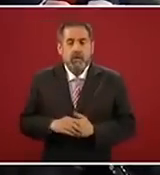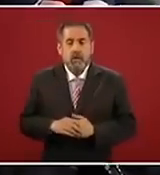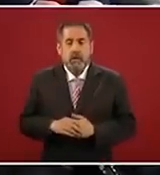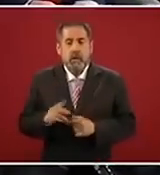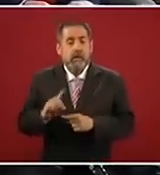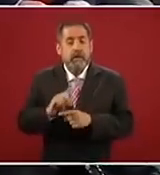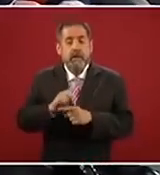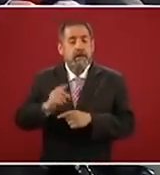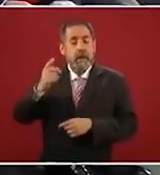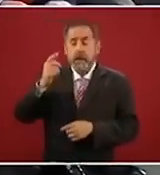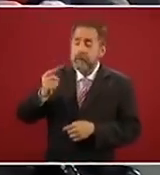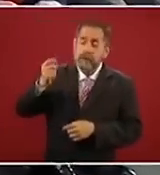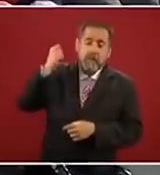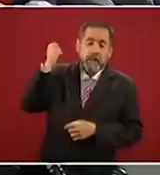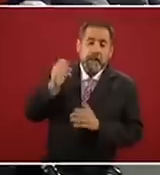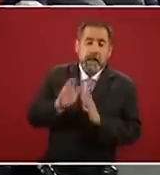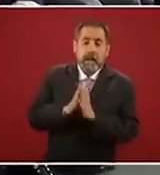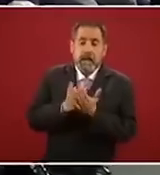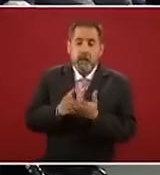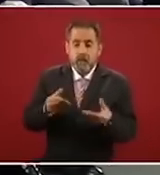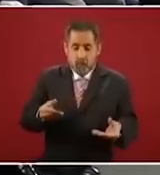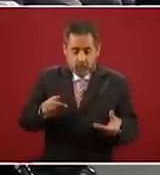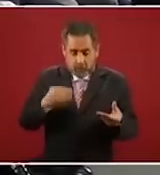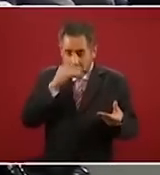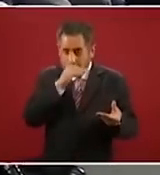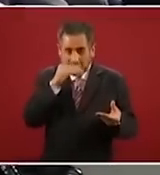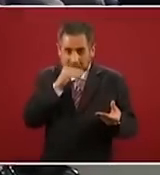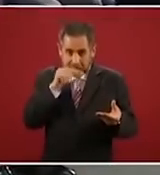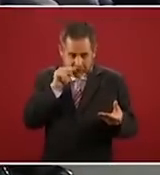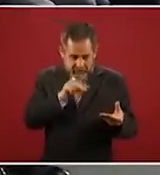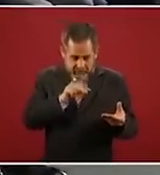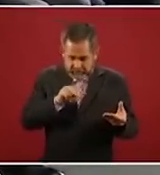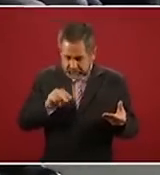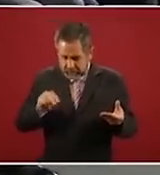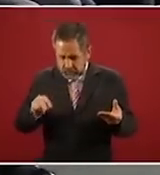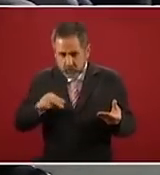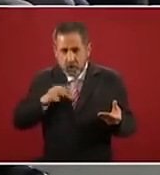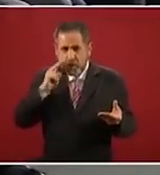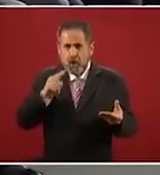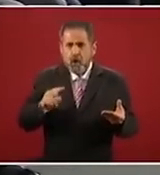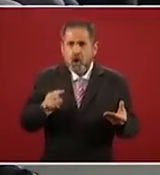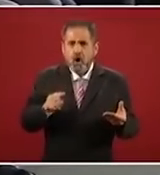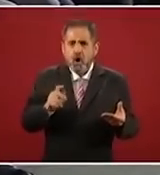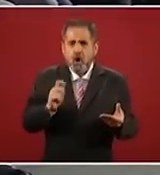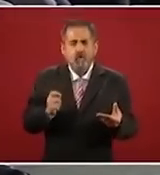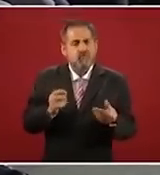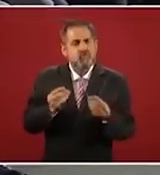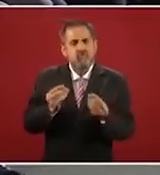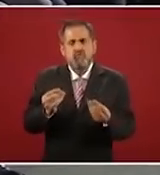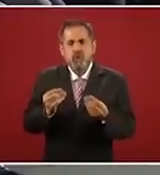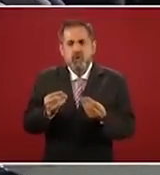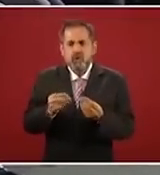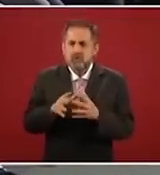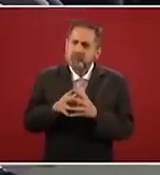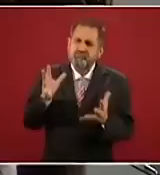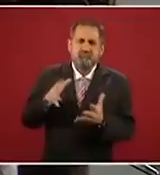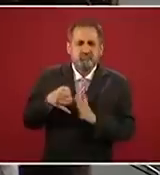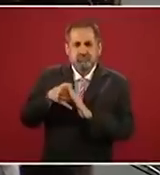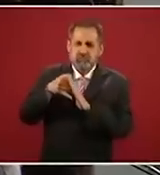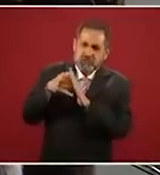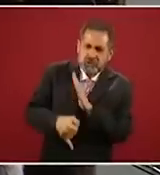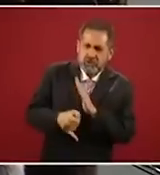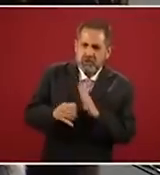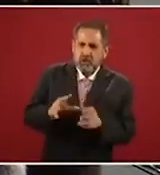recibí mis primeros libros de gratuitos, nada suficientemente abundante respecto a